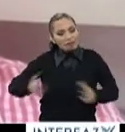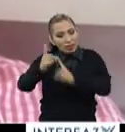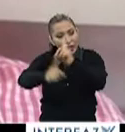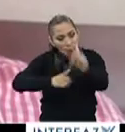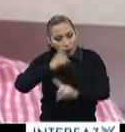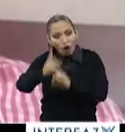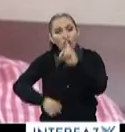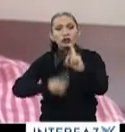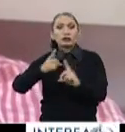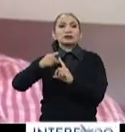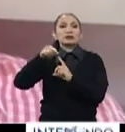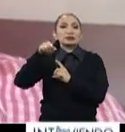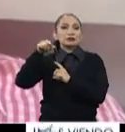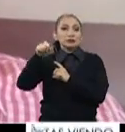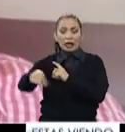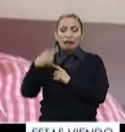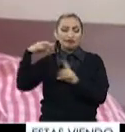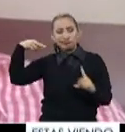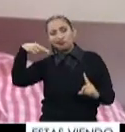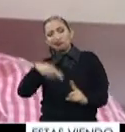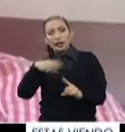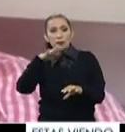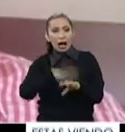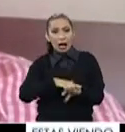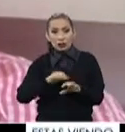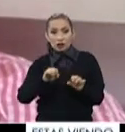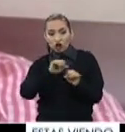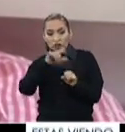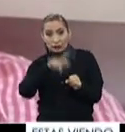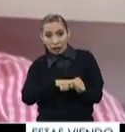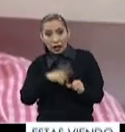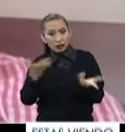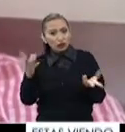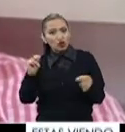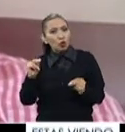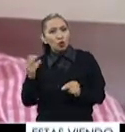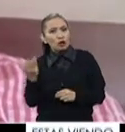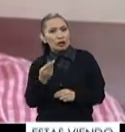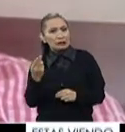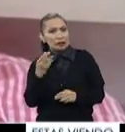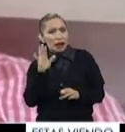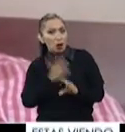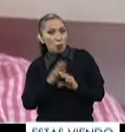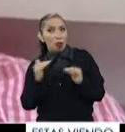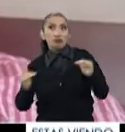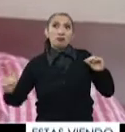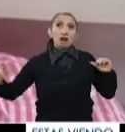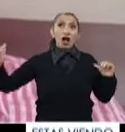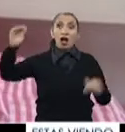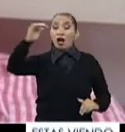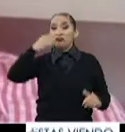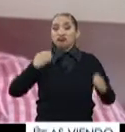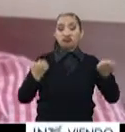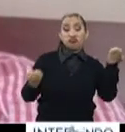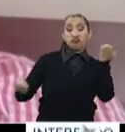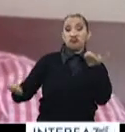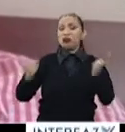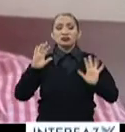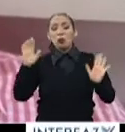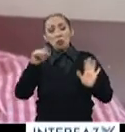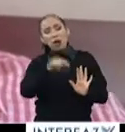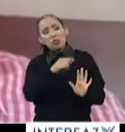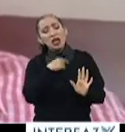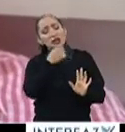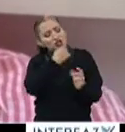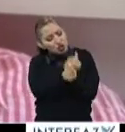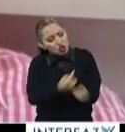deporte, el grupo del deporte, desde una perspectiva más social también. O sea, no necesariamente tiene que ser de alto rendimiento, sino simplemente